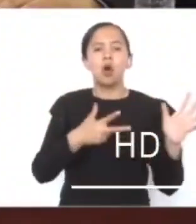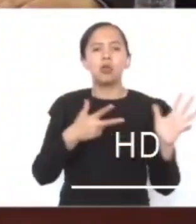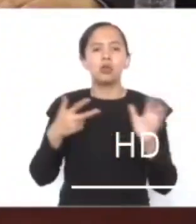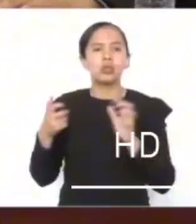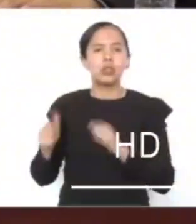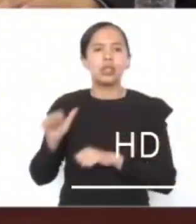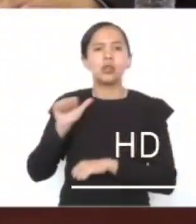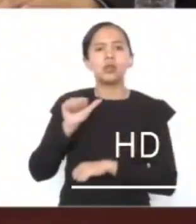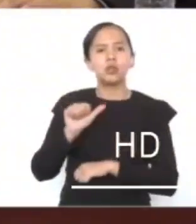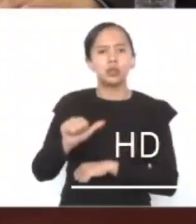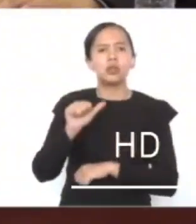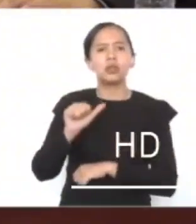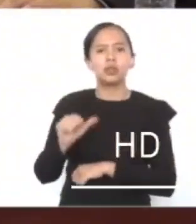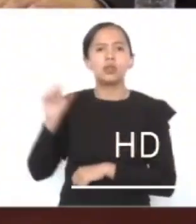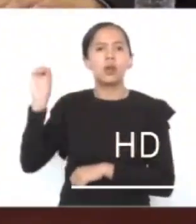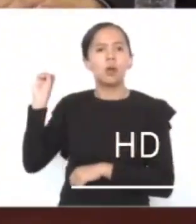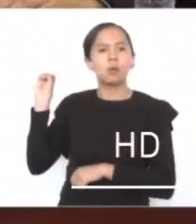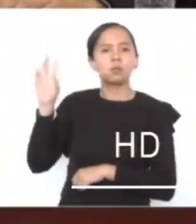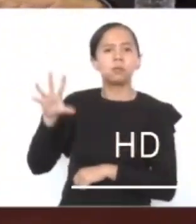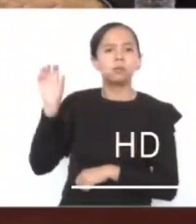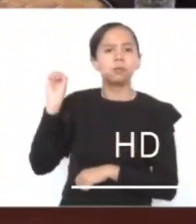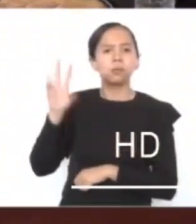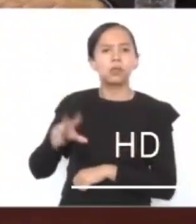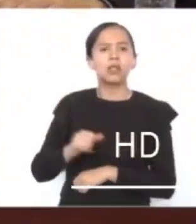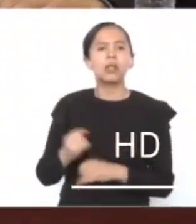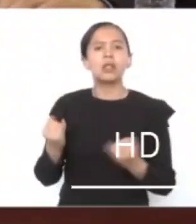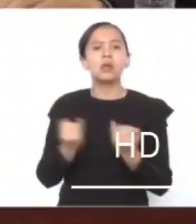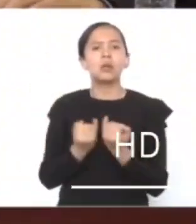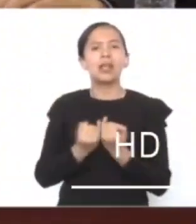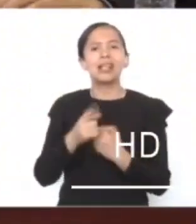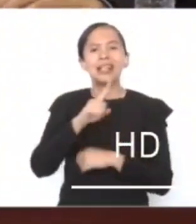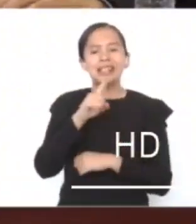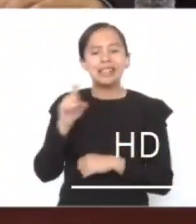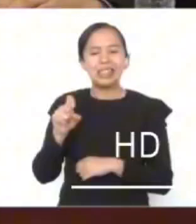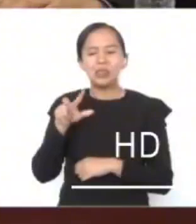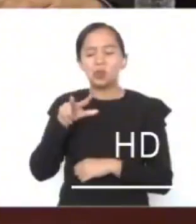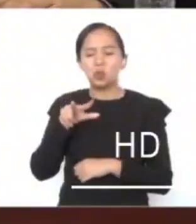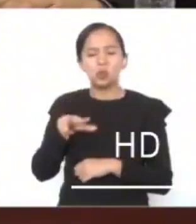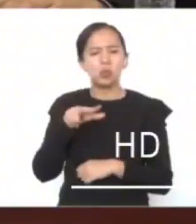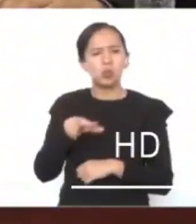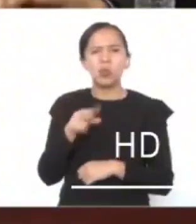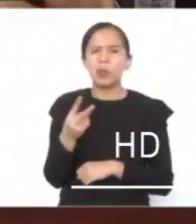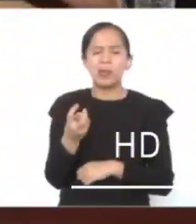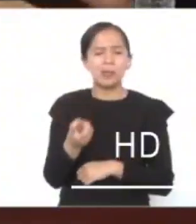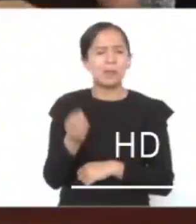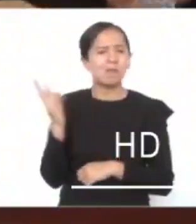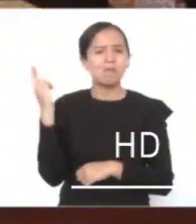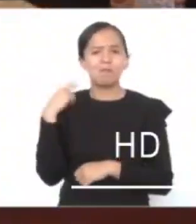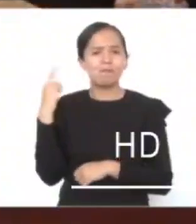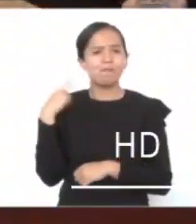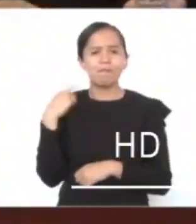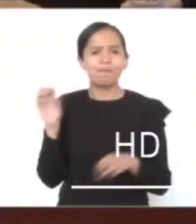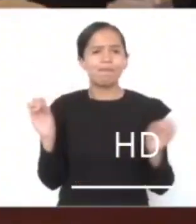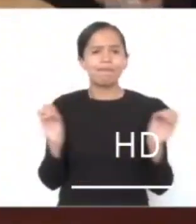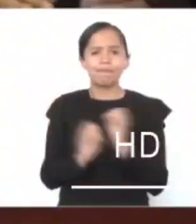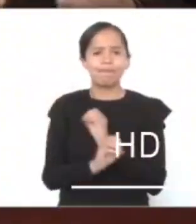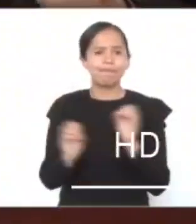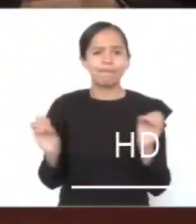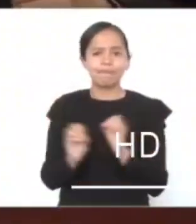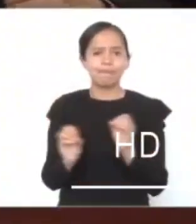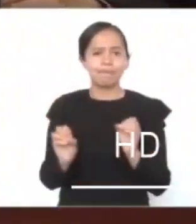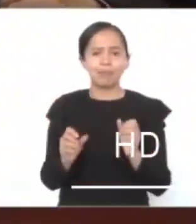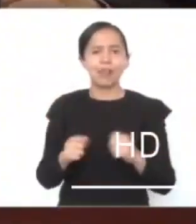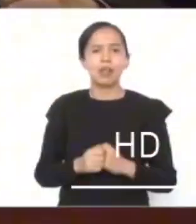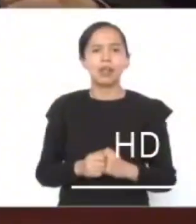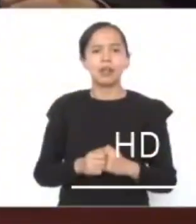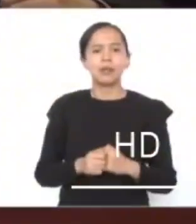13,816 altavoces y 118 no emitieron la alerta. El número